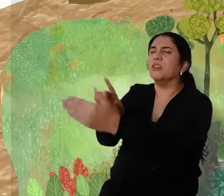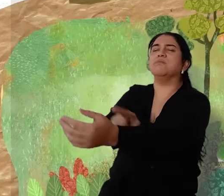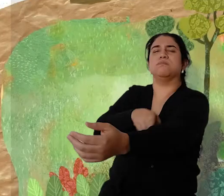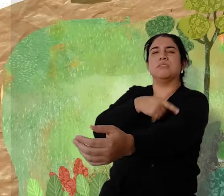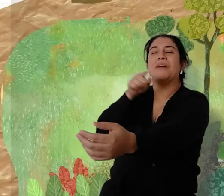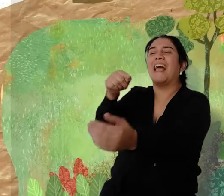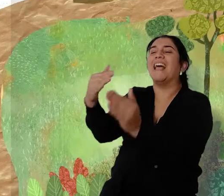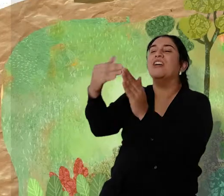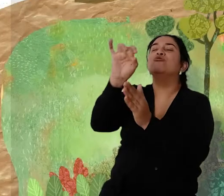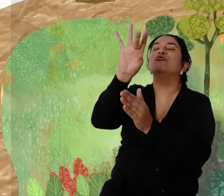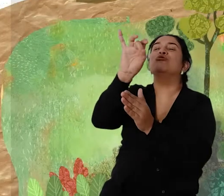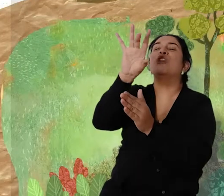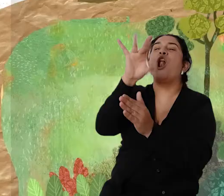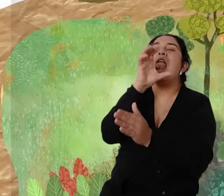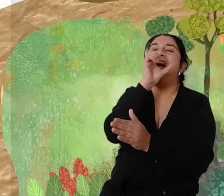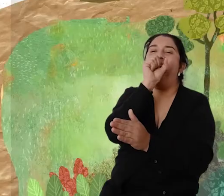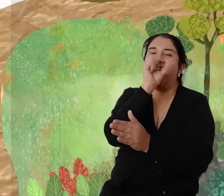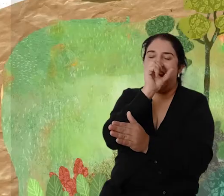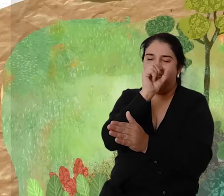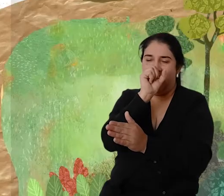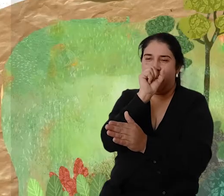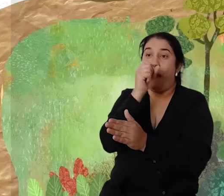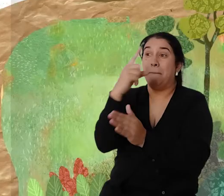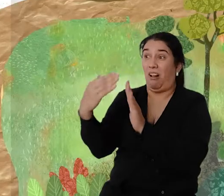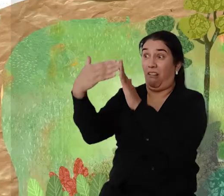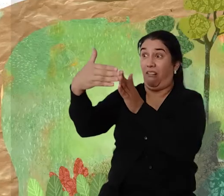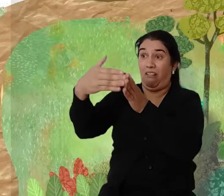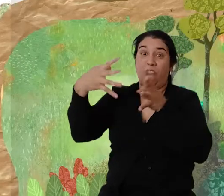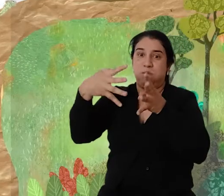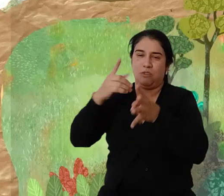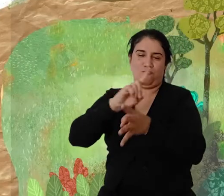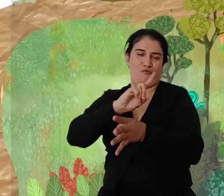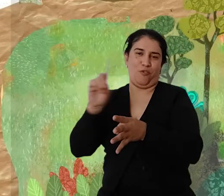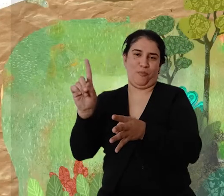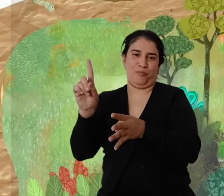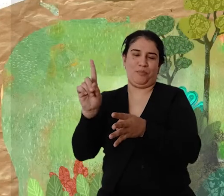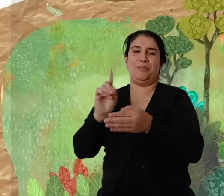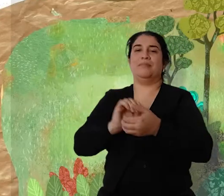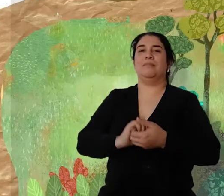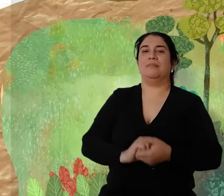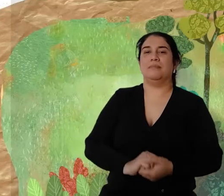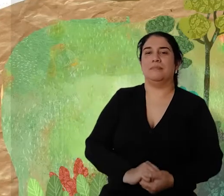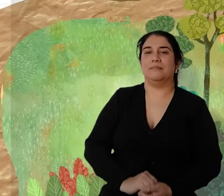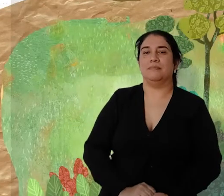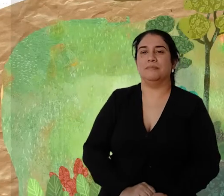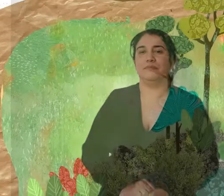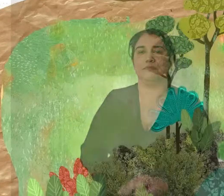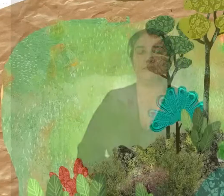Pero no quieren saber nada de buques de guerra.